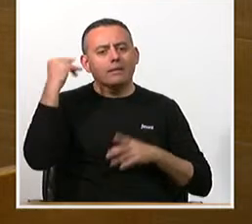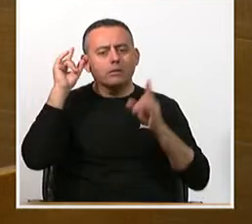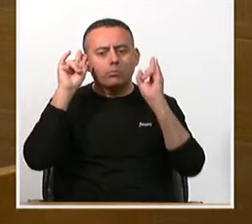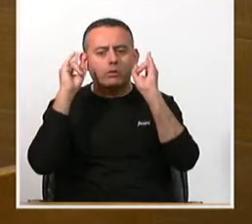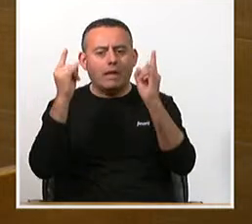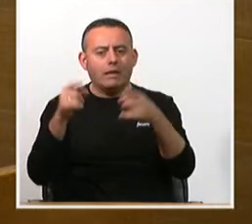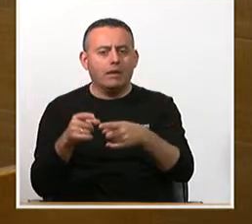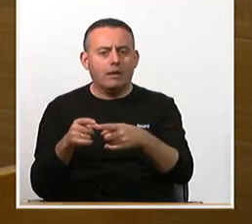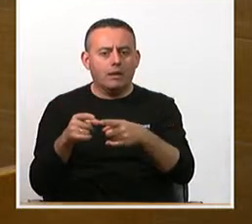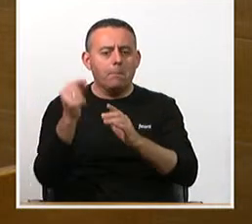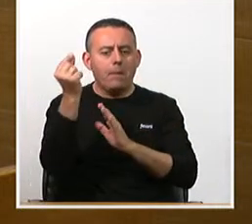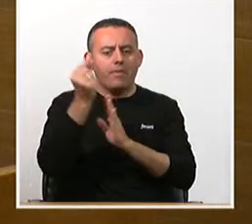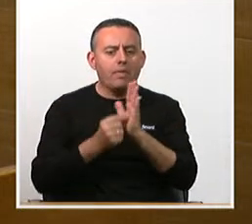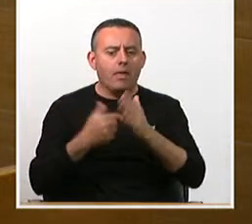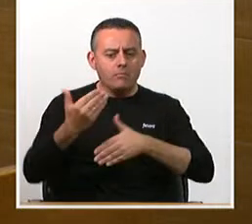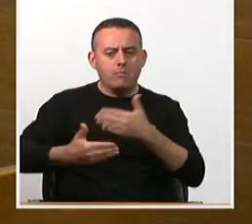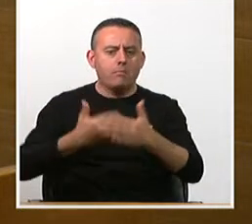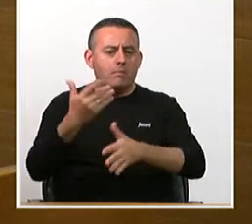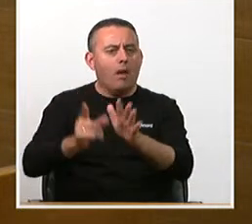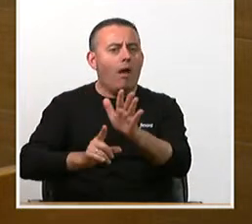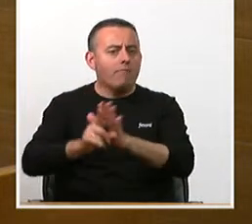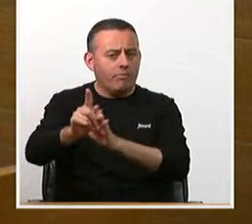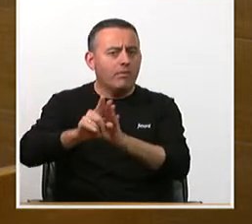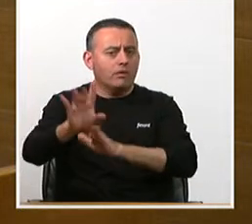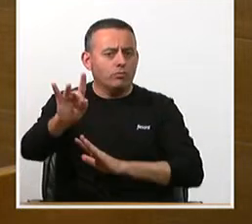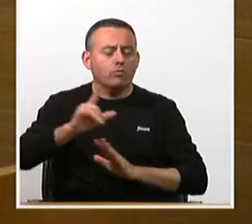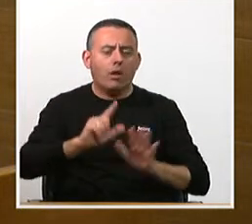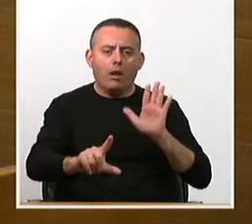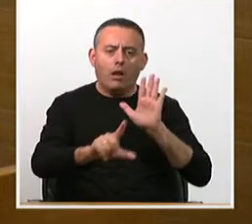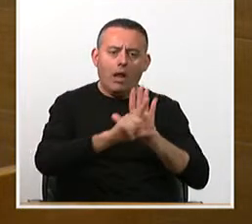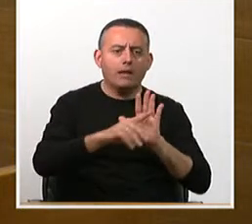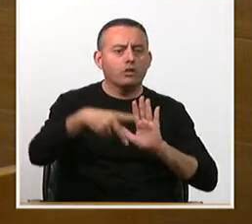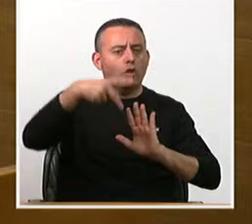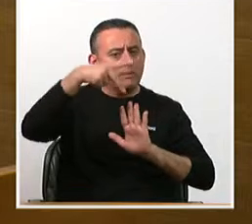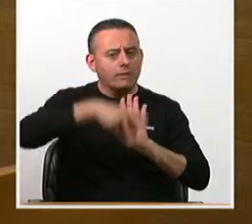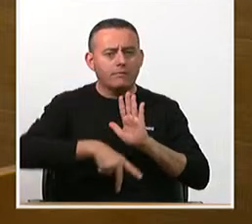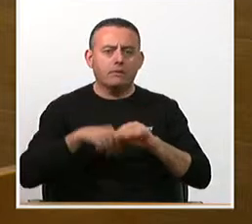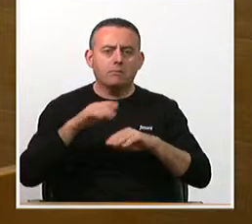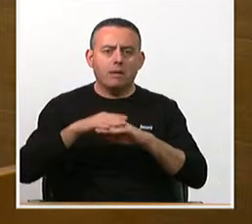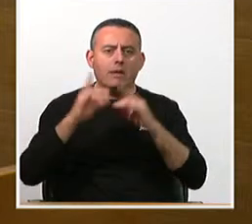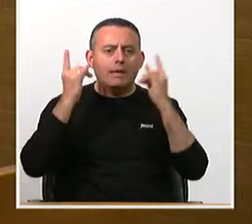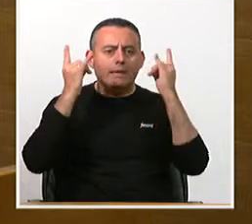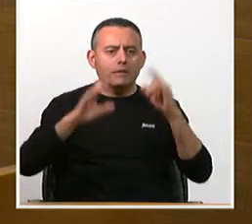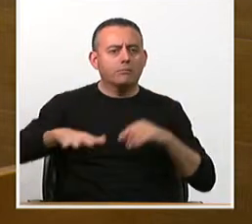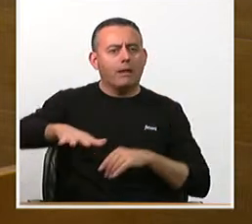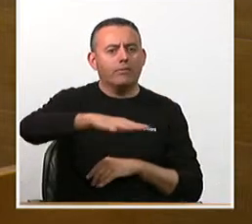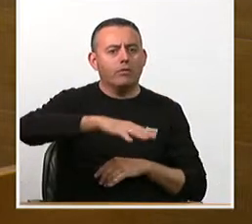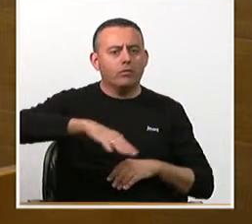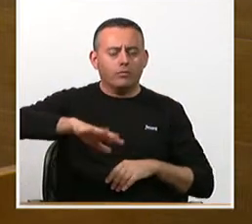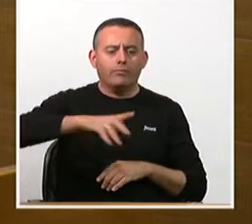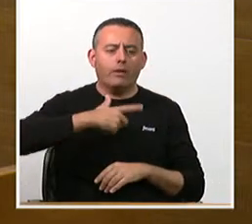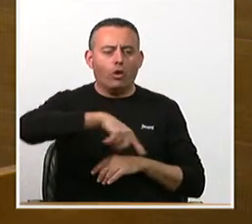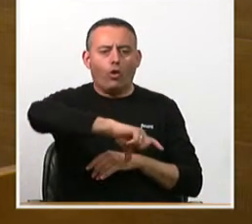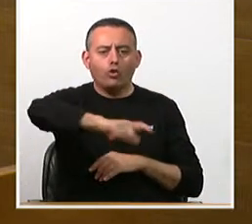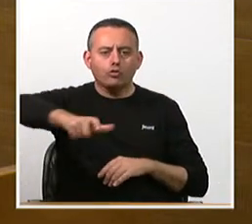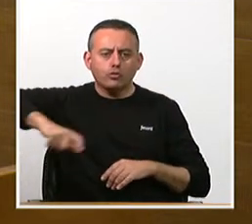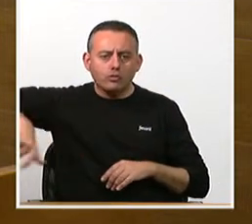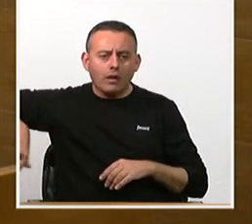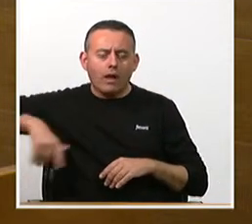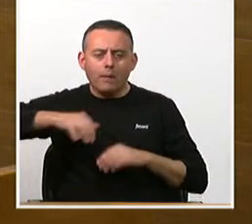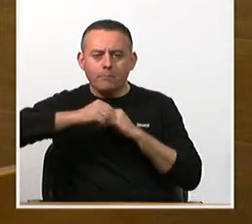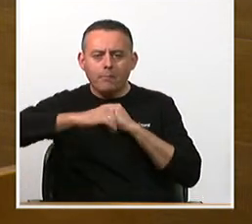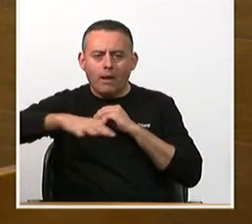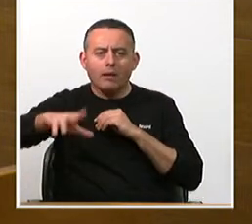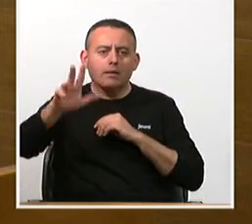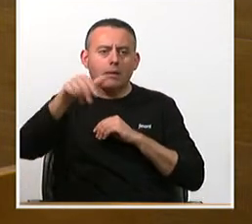medidas que tienen que ver con leyes y normativas centradas en la protección de espacios vulnerables en la ca en la reducción de la huella de carbón en la comunidad